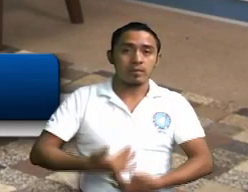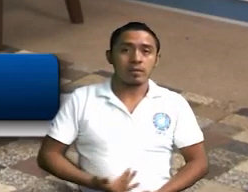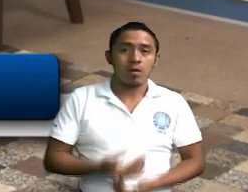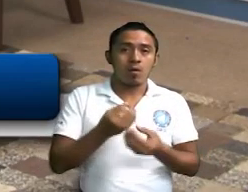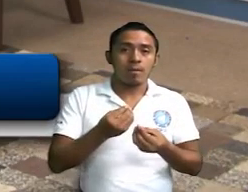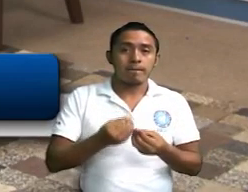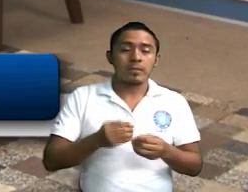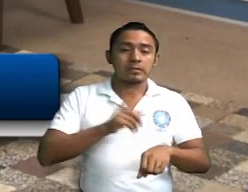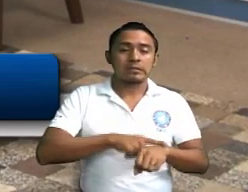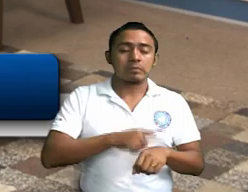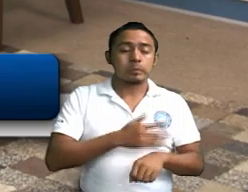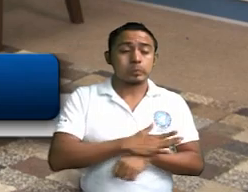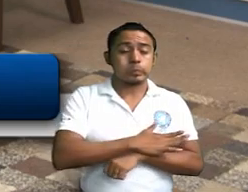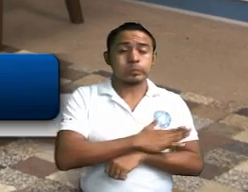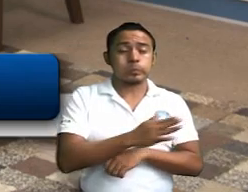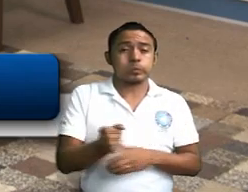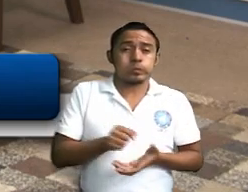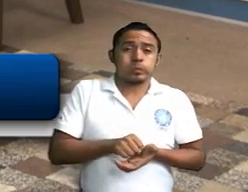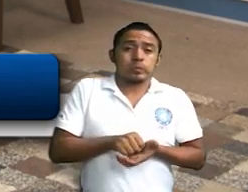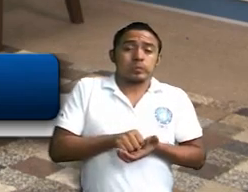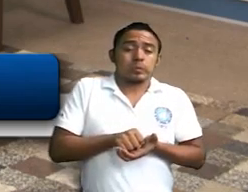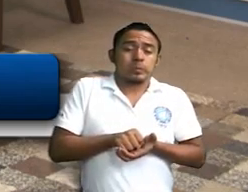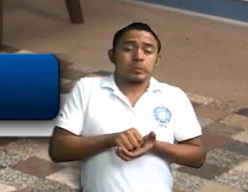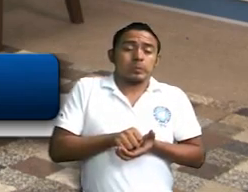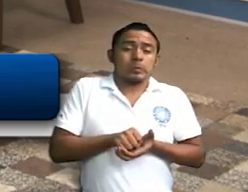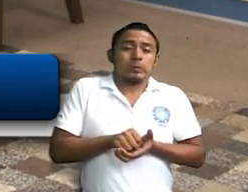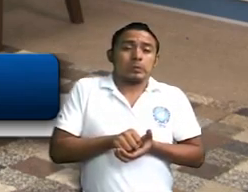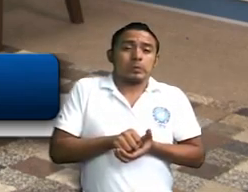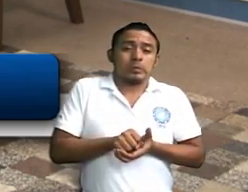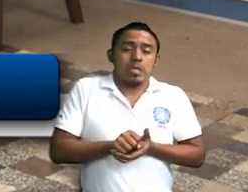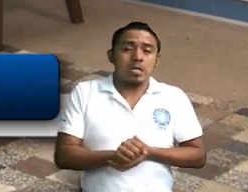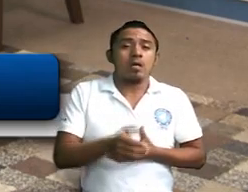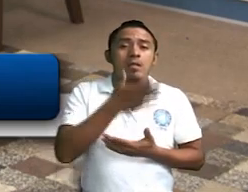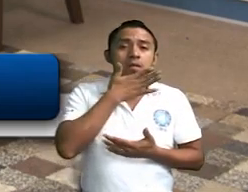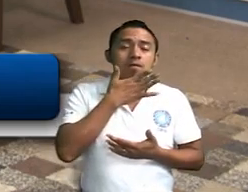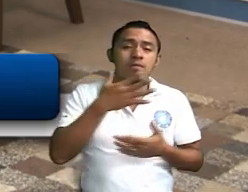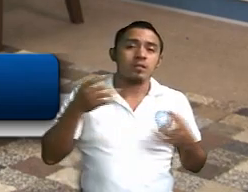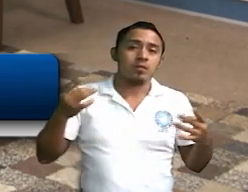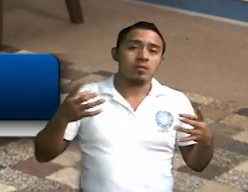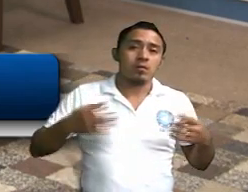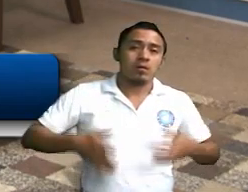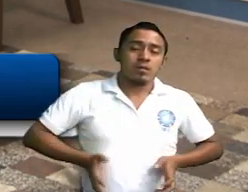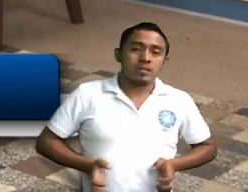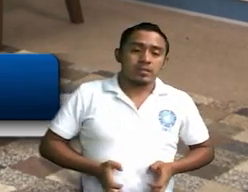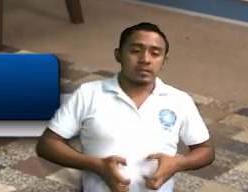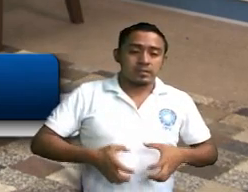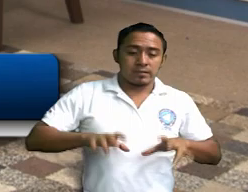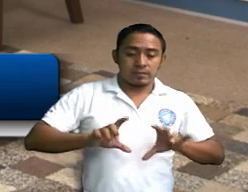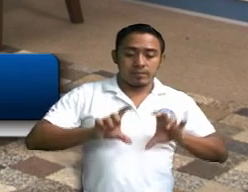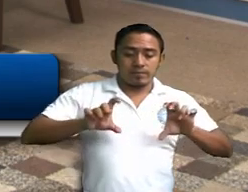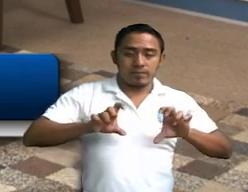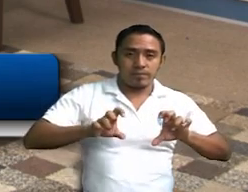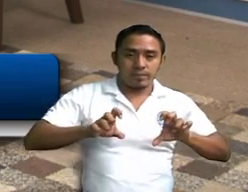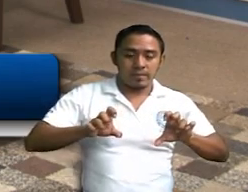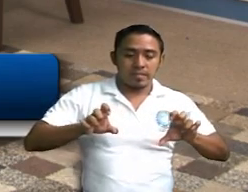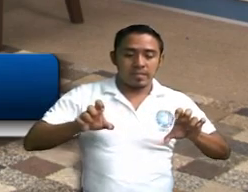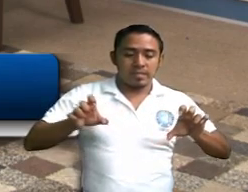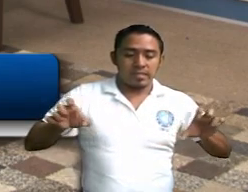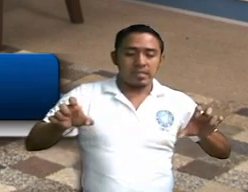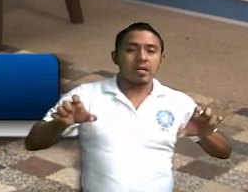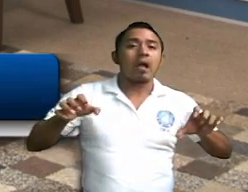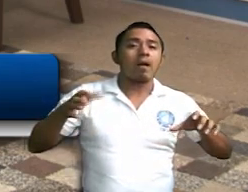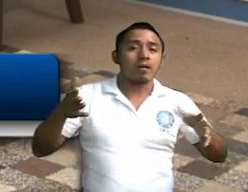partos prolongados, por la posición del parto, pueden provocar una distensión de las fibras musculares o